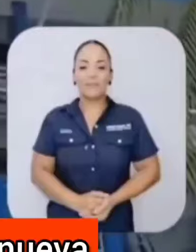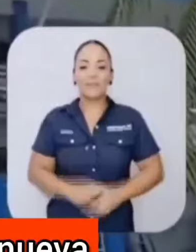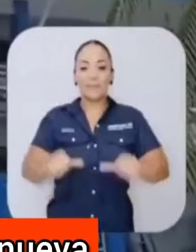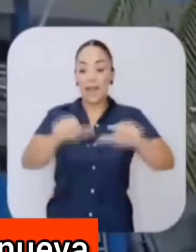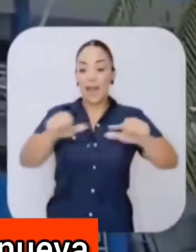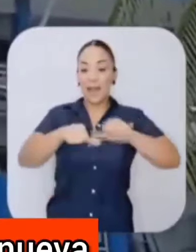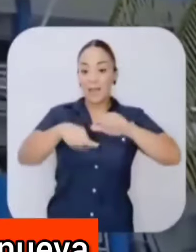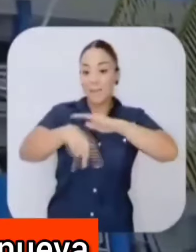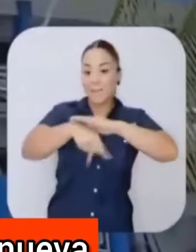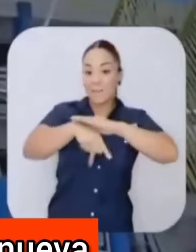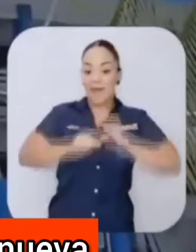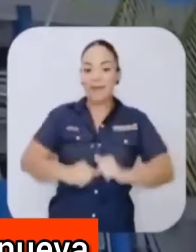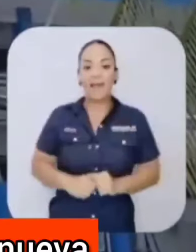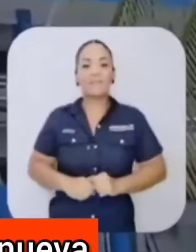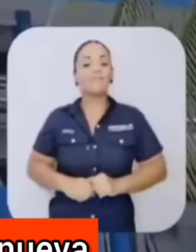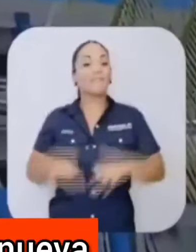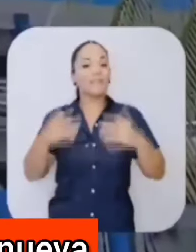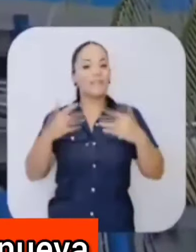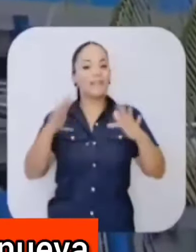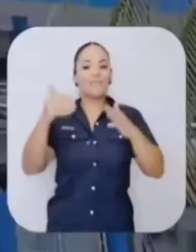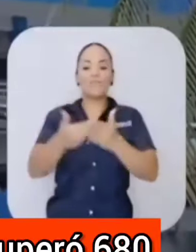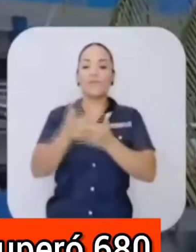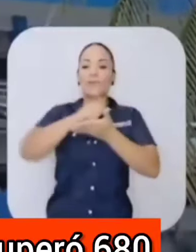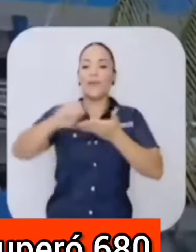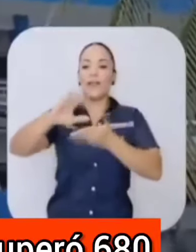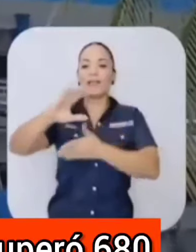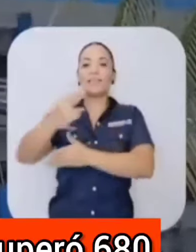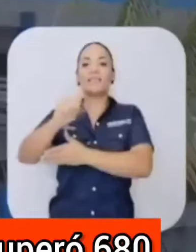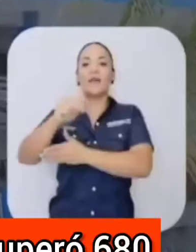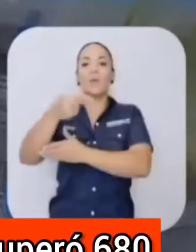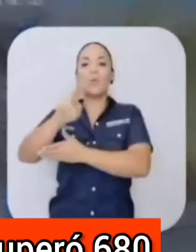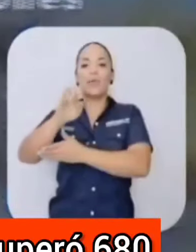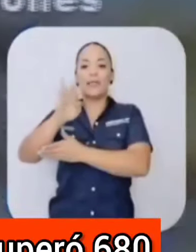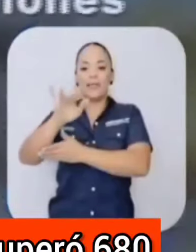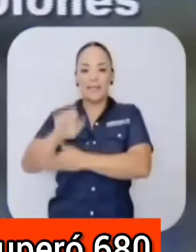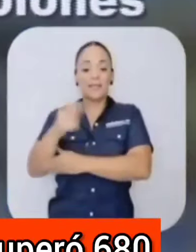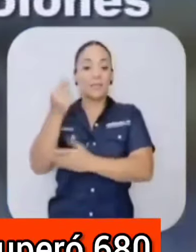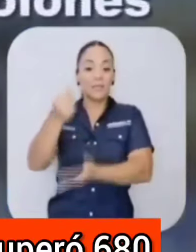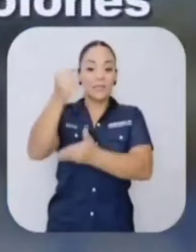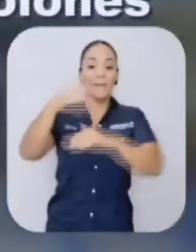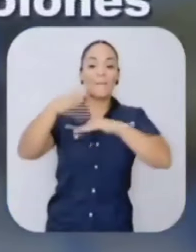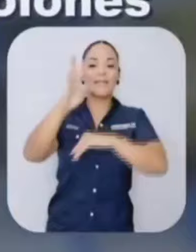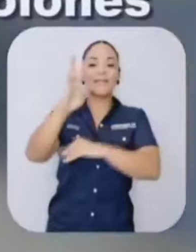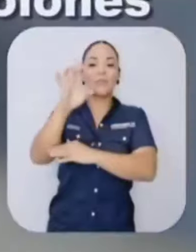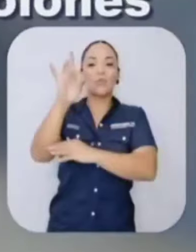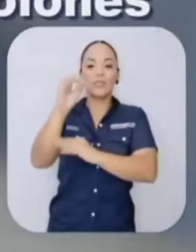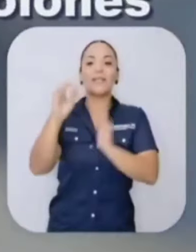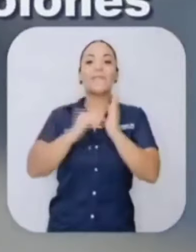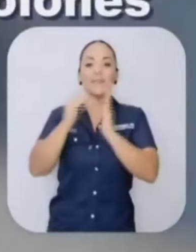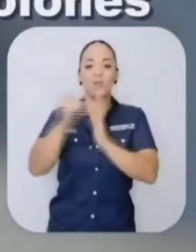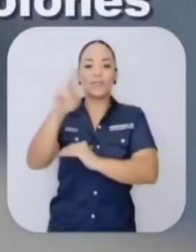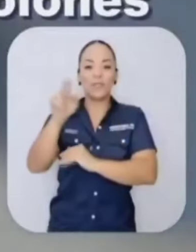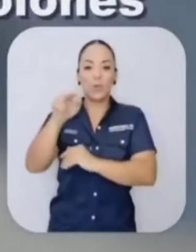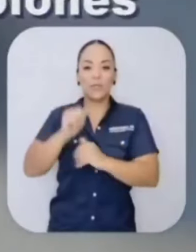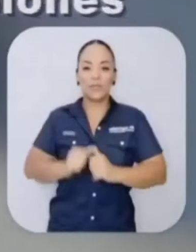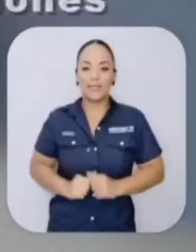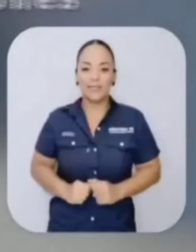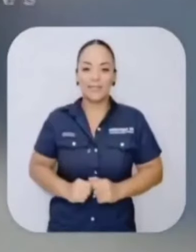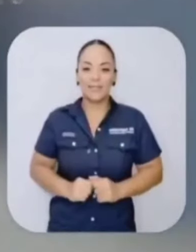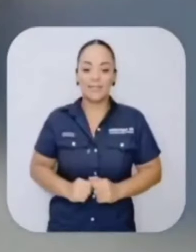En el área de primaria, culminamos la nueva escuela Chagüite, con una inversión que superó 680 millones de